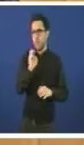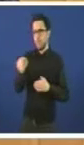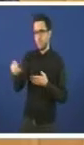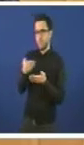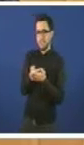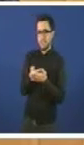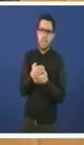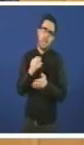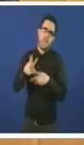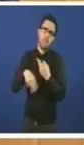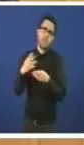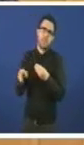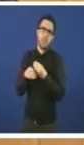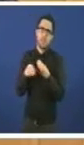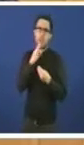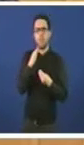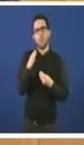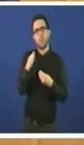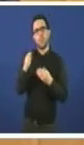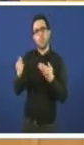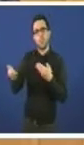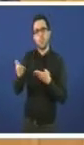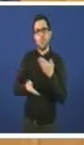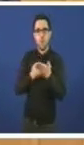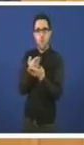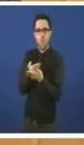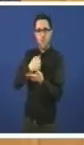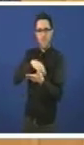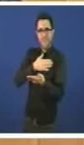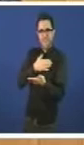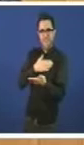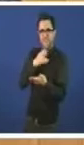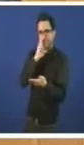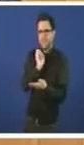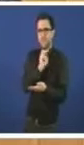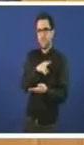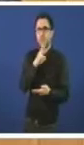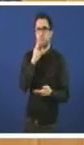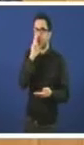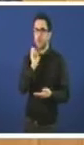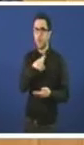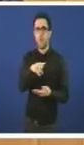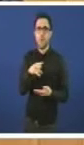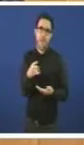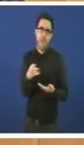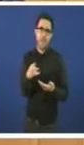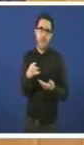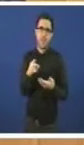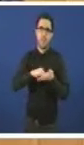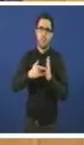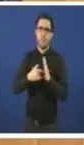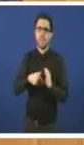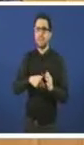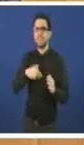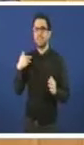erbol no nieva leo que transcribe literalmente esto el plan xeral de normalización da lingua galega o